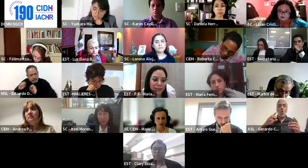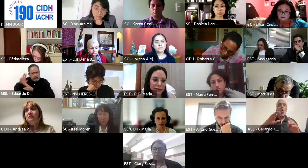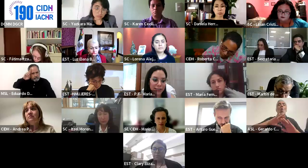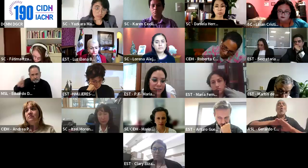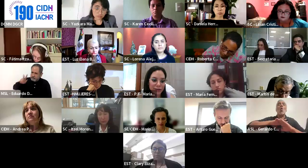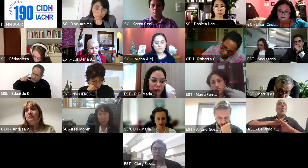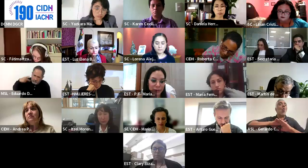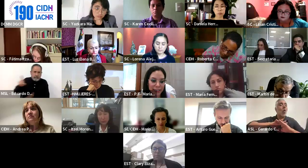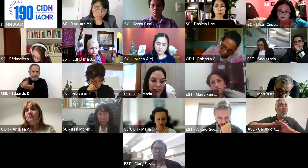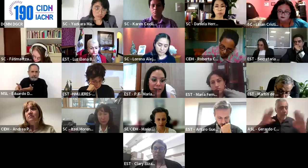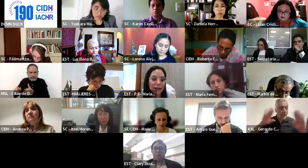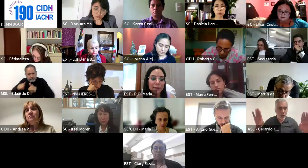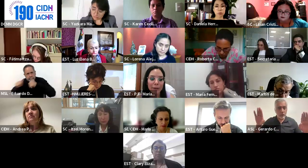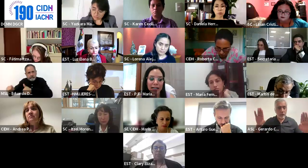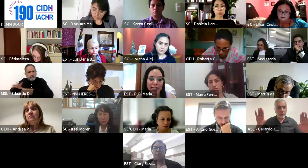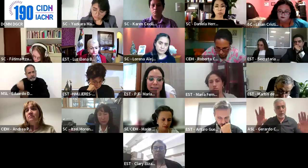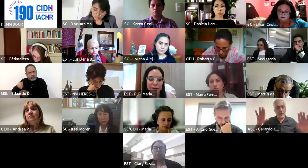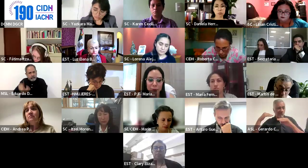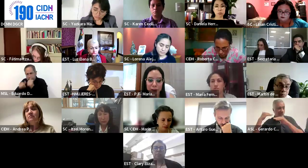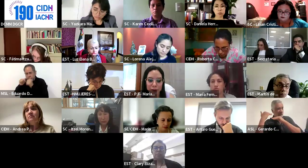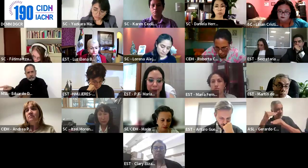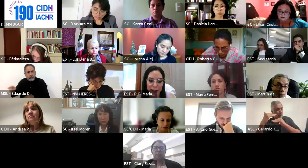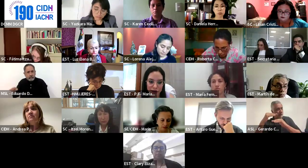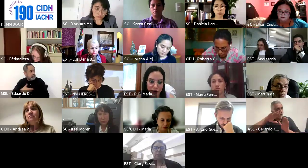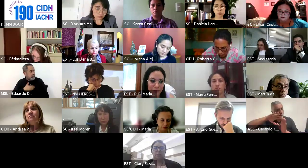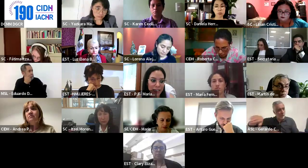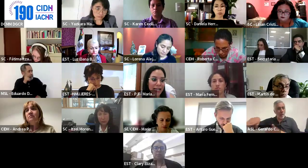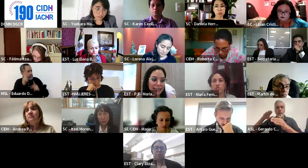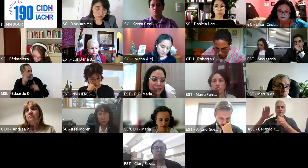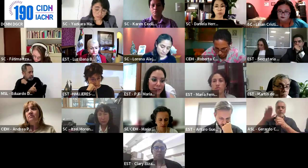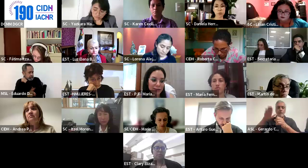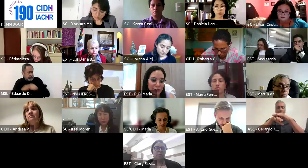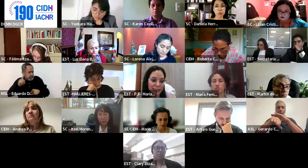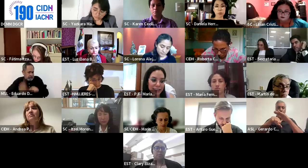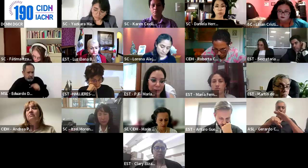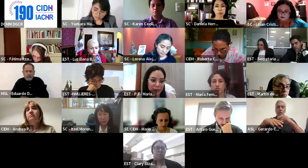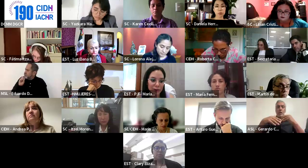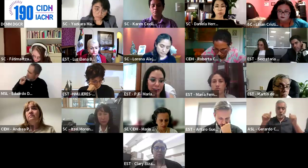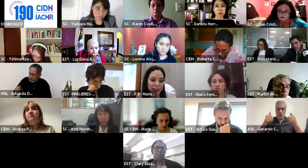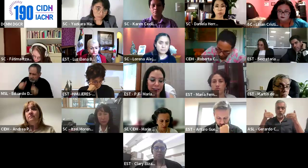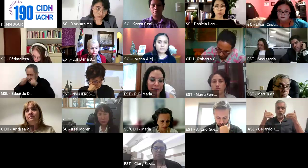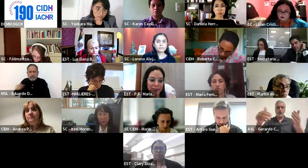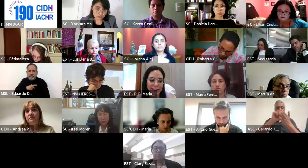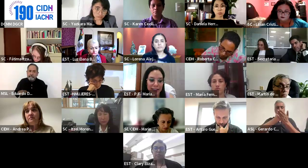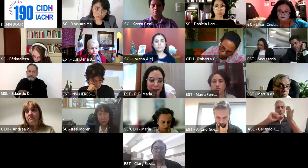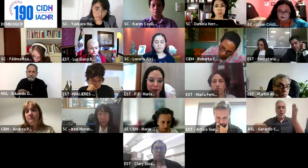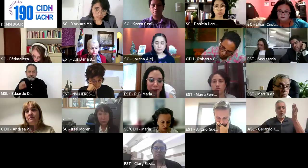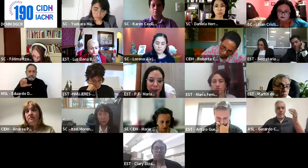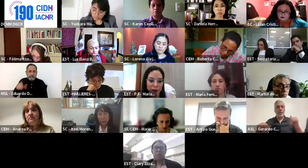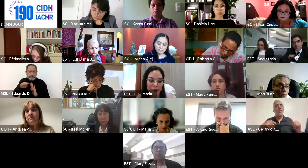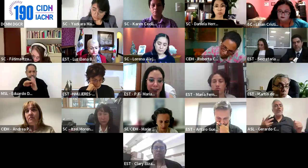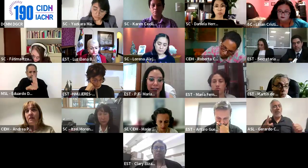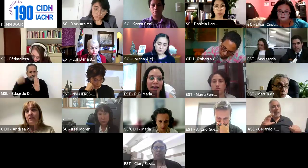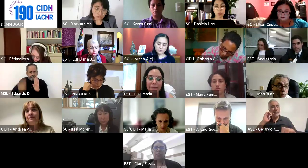incluidos los servicios de atención médica para la interrupción del embarazo. estableció lineamientos para garantizar el acceso